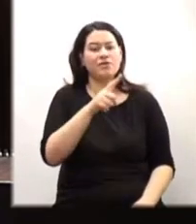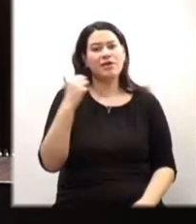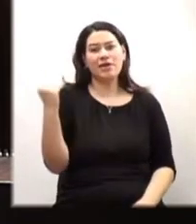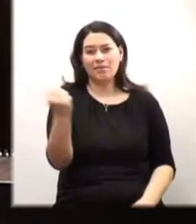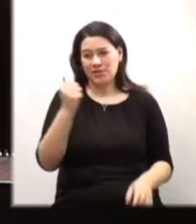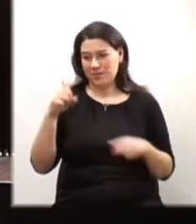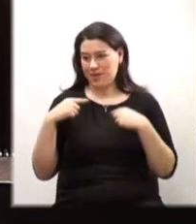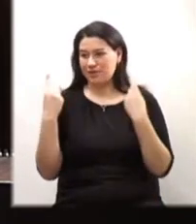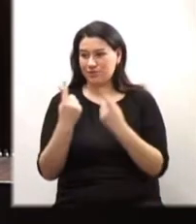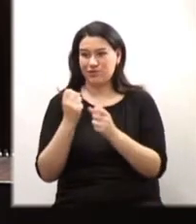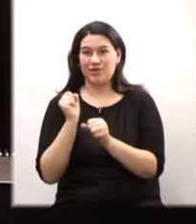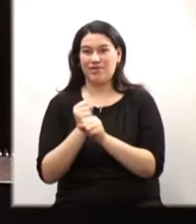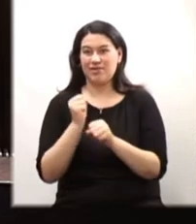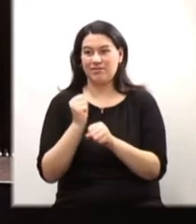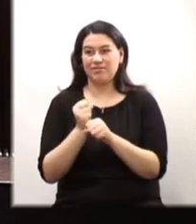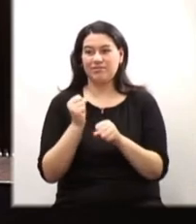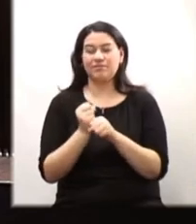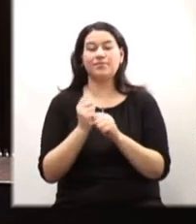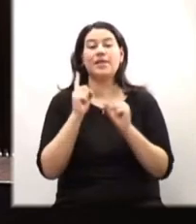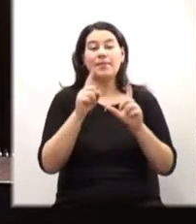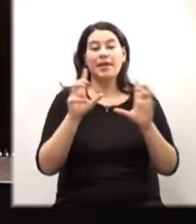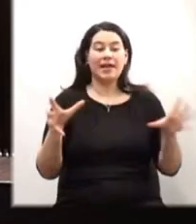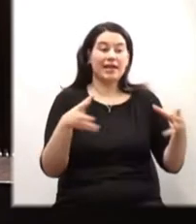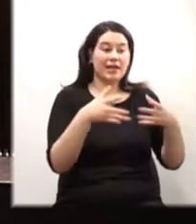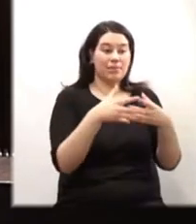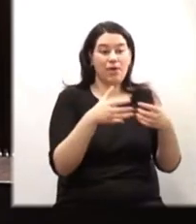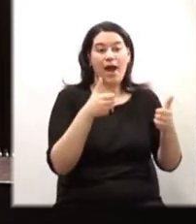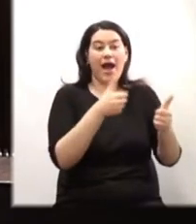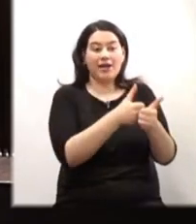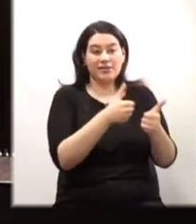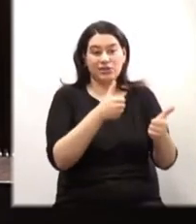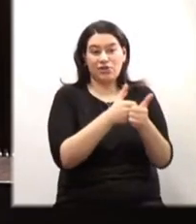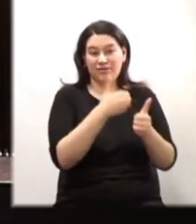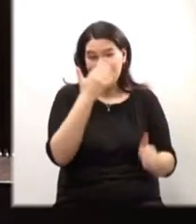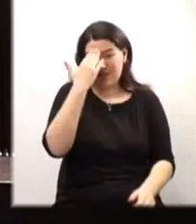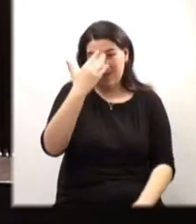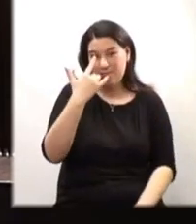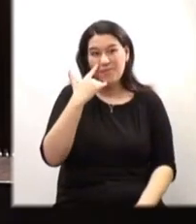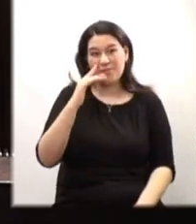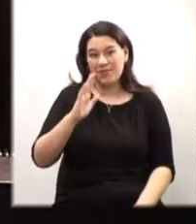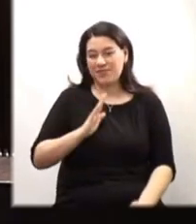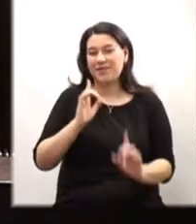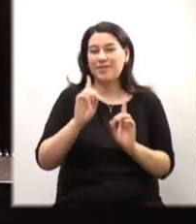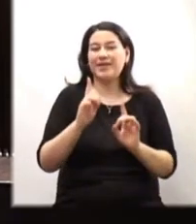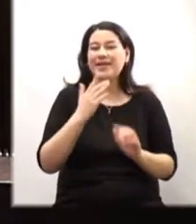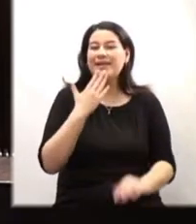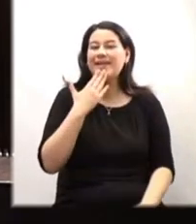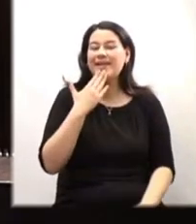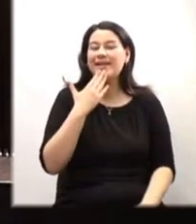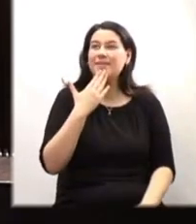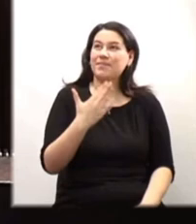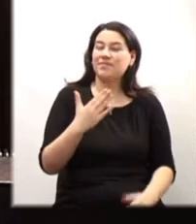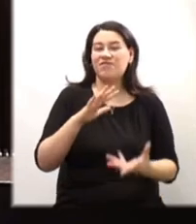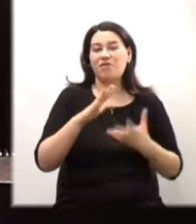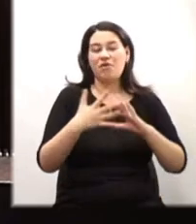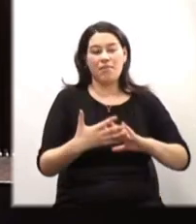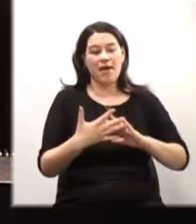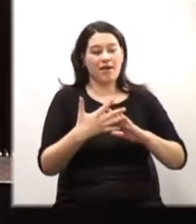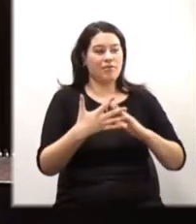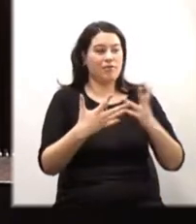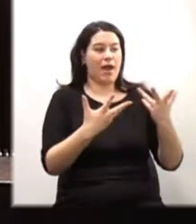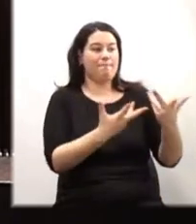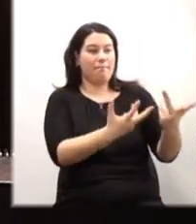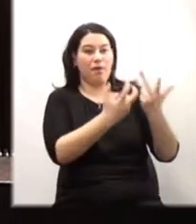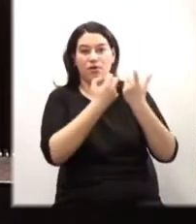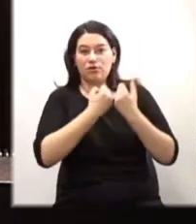importantes para nosotros. Al equipo asesor y asesoras del Frente Amplio, que también es un respaldo